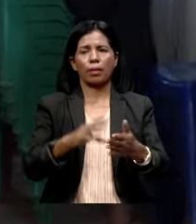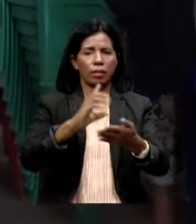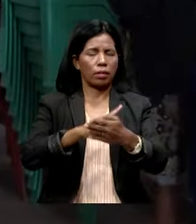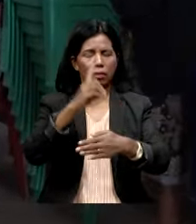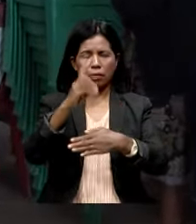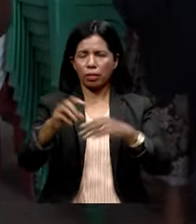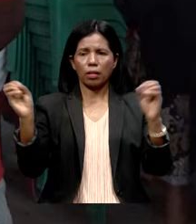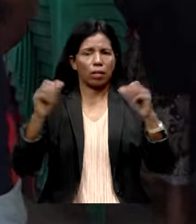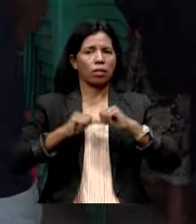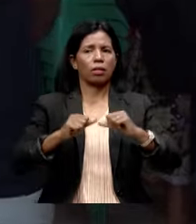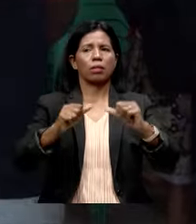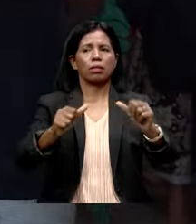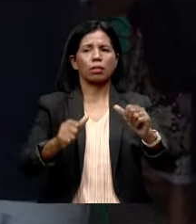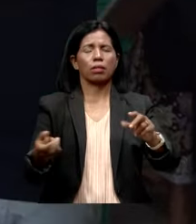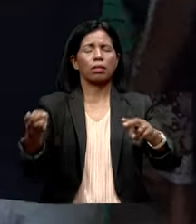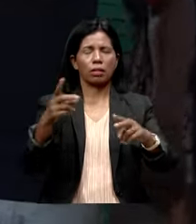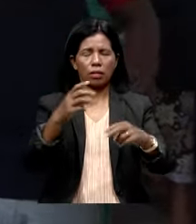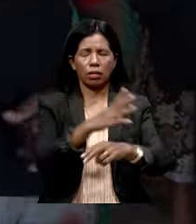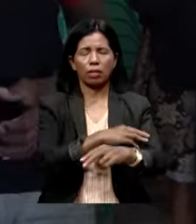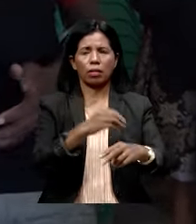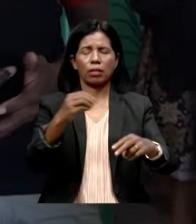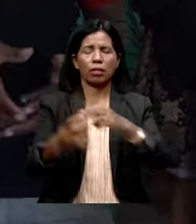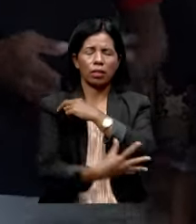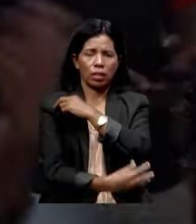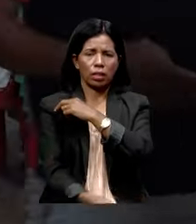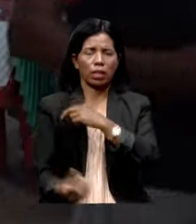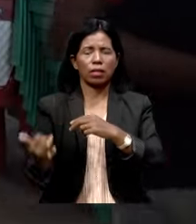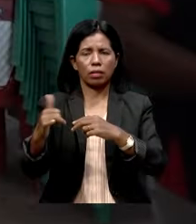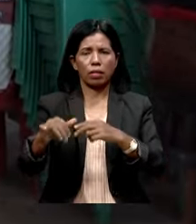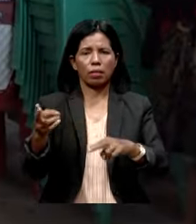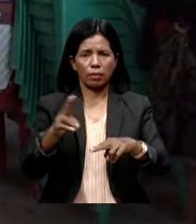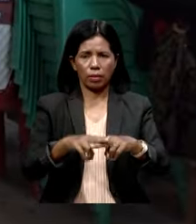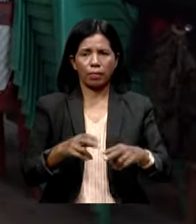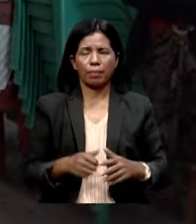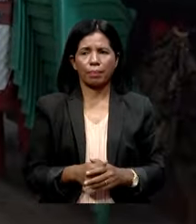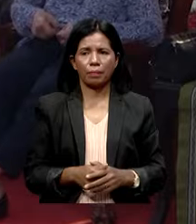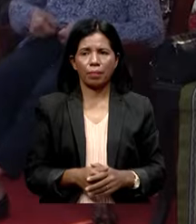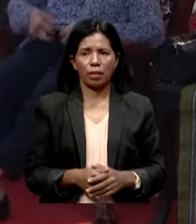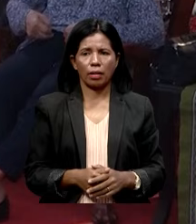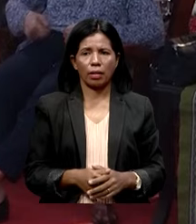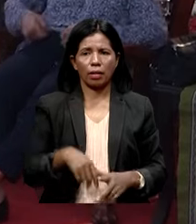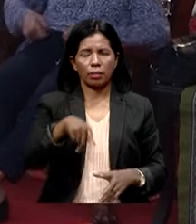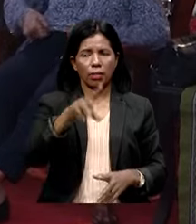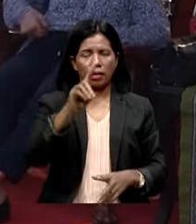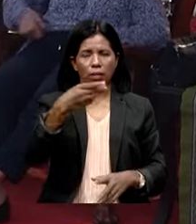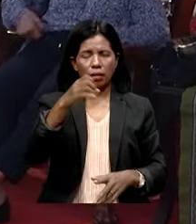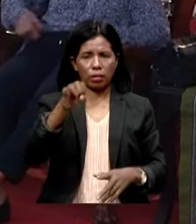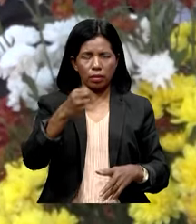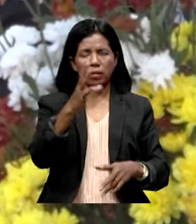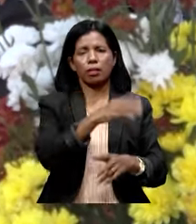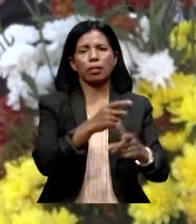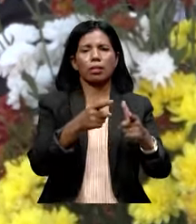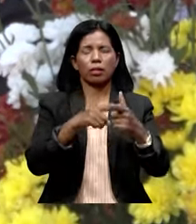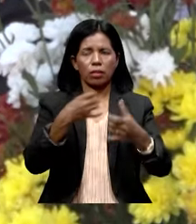la lao. Pobreza se aumenta. Temos que ter a tama fiscal. Antes, né, provedor, Provedoria de Direitos Humanos